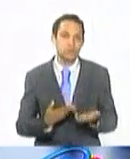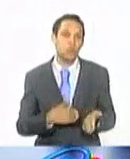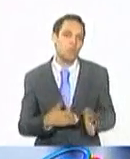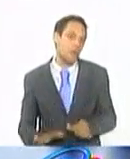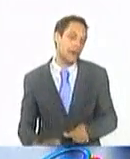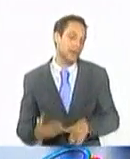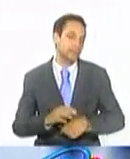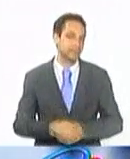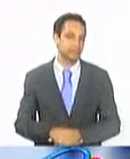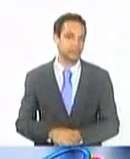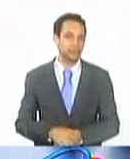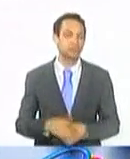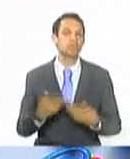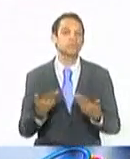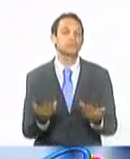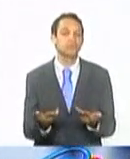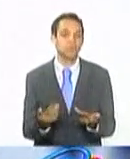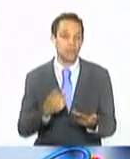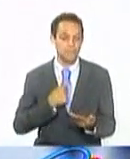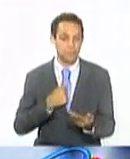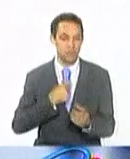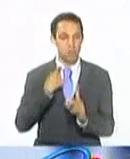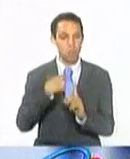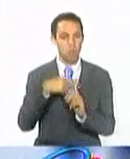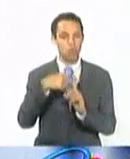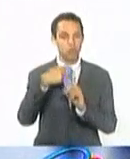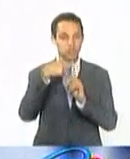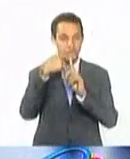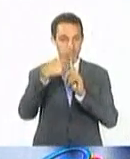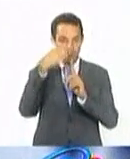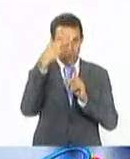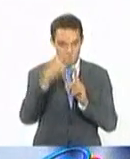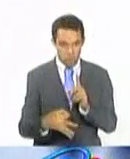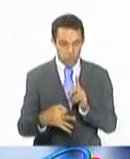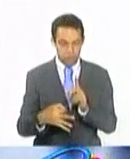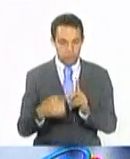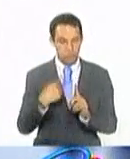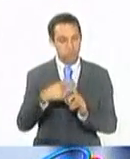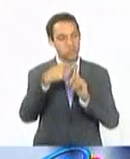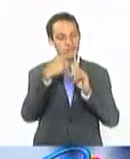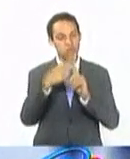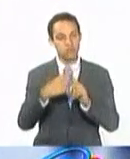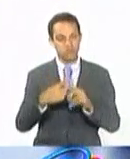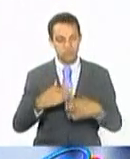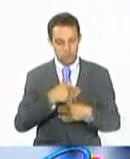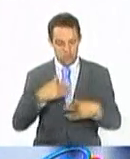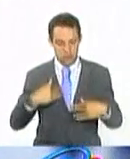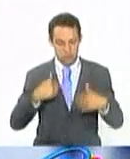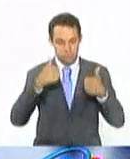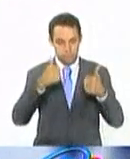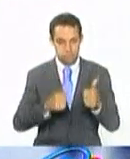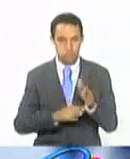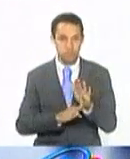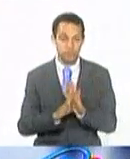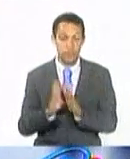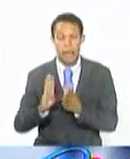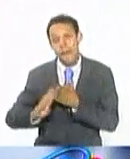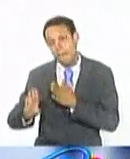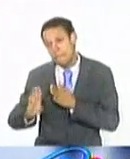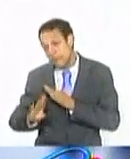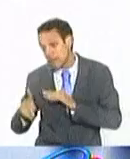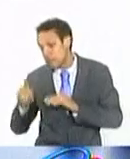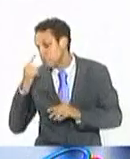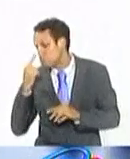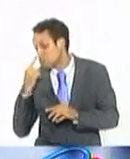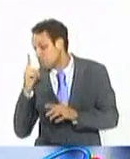demos Y si siempre estamos en forma negativa afirmándolo Entonces eso es lo que se hace Qué pena pero que yo me